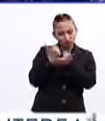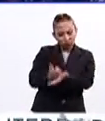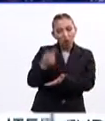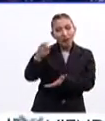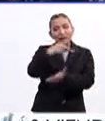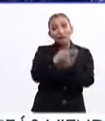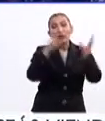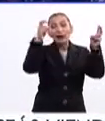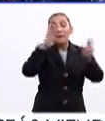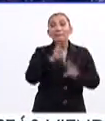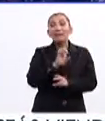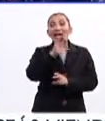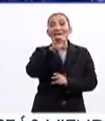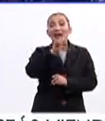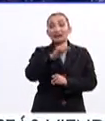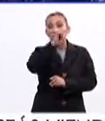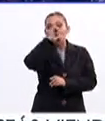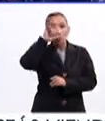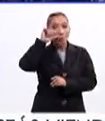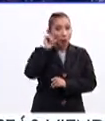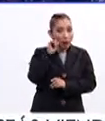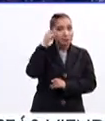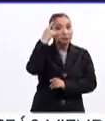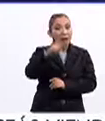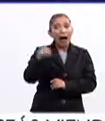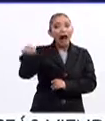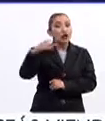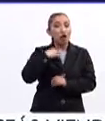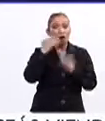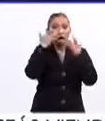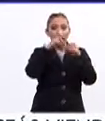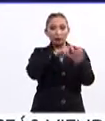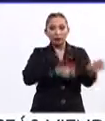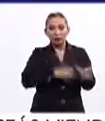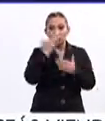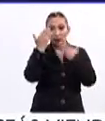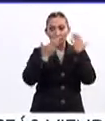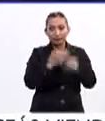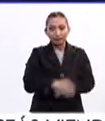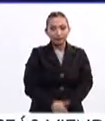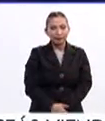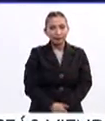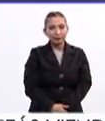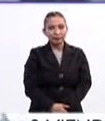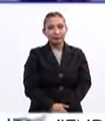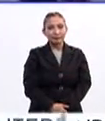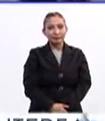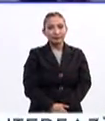beneficiados con el programa de becas Benito Juárez para que no abandonen sus estudios.